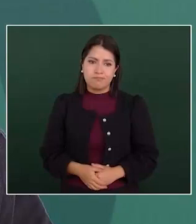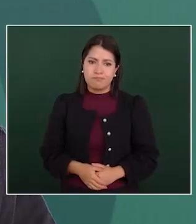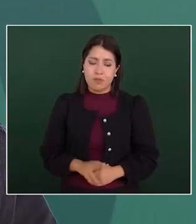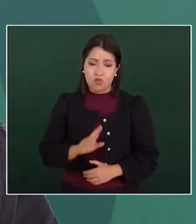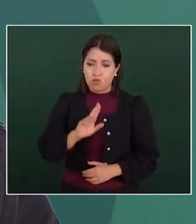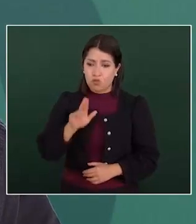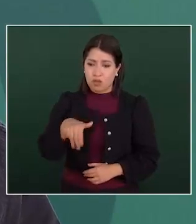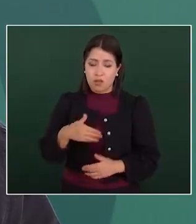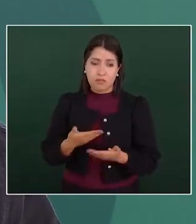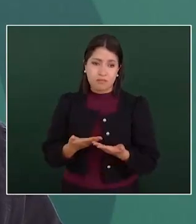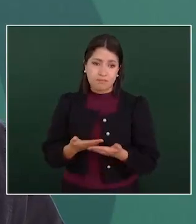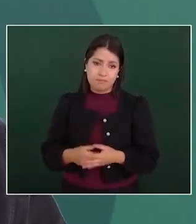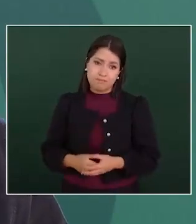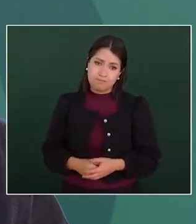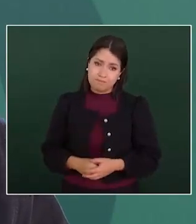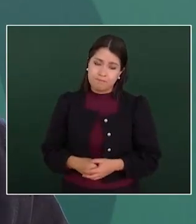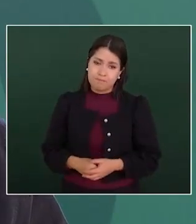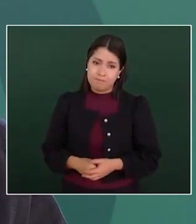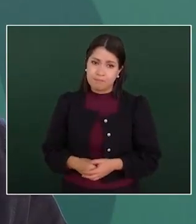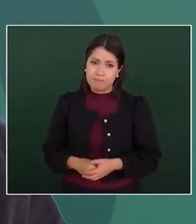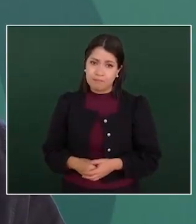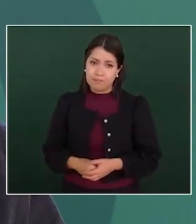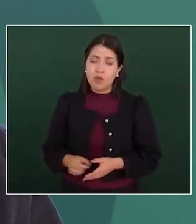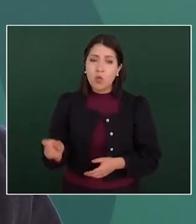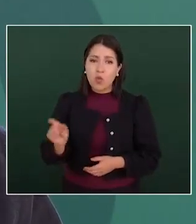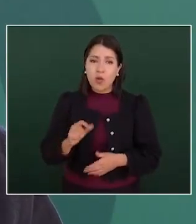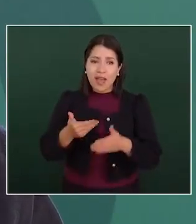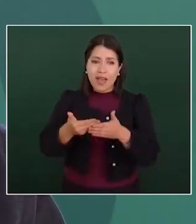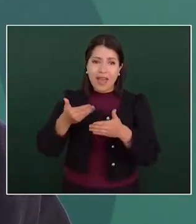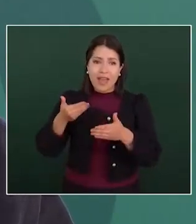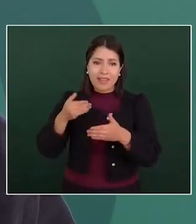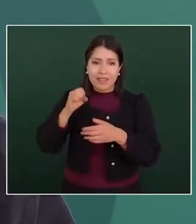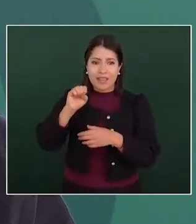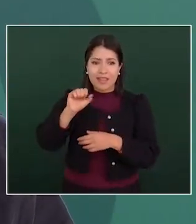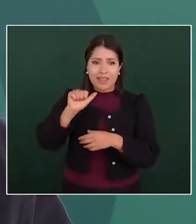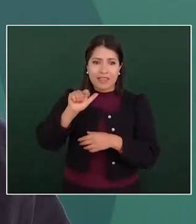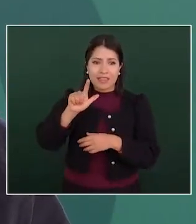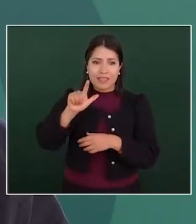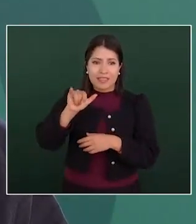Y cuando Salinas,